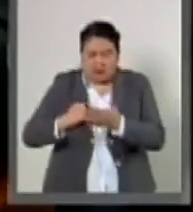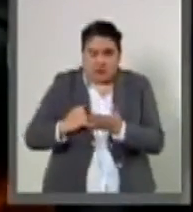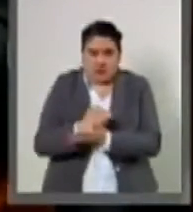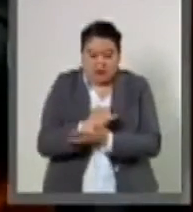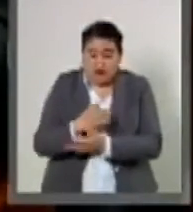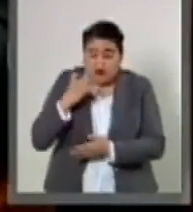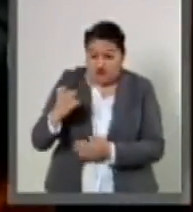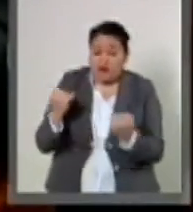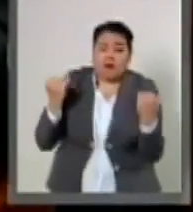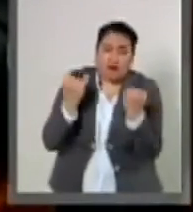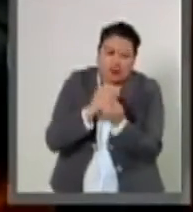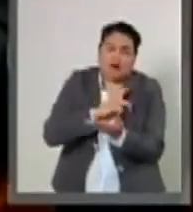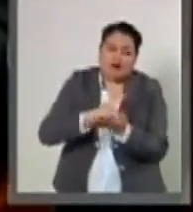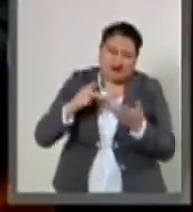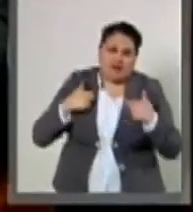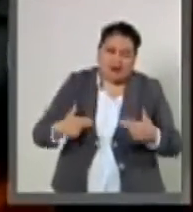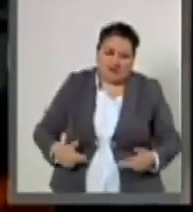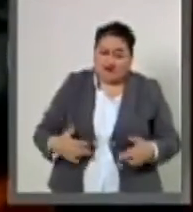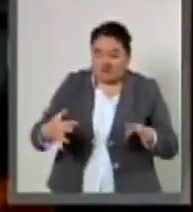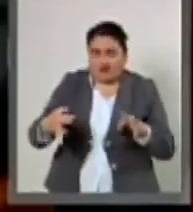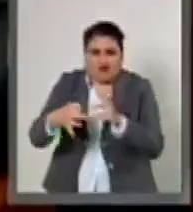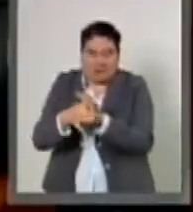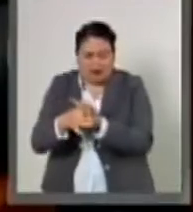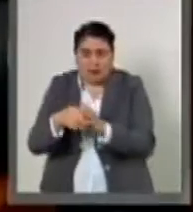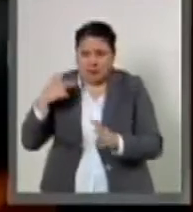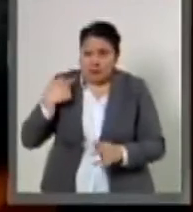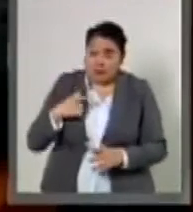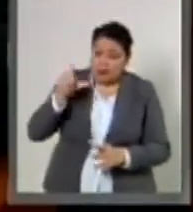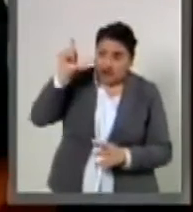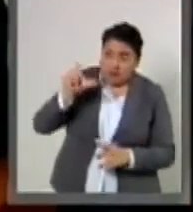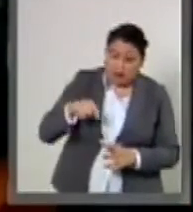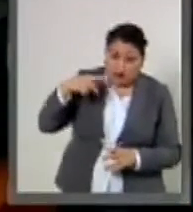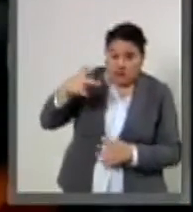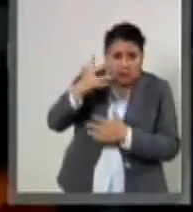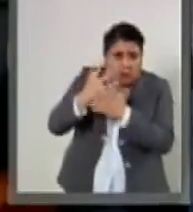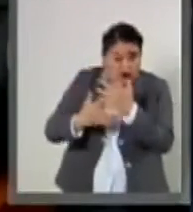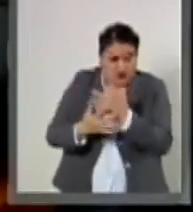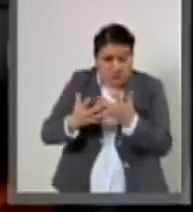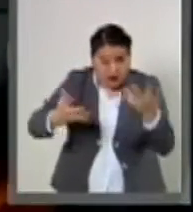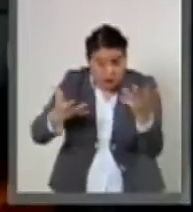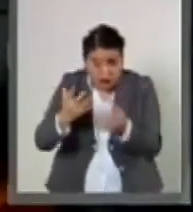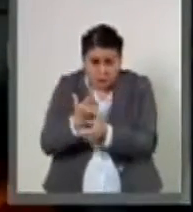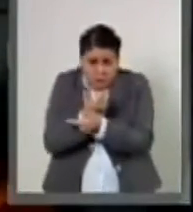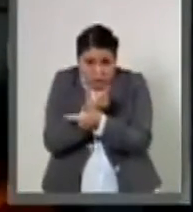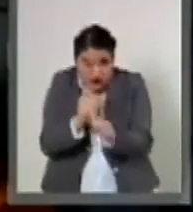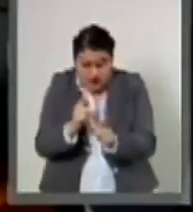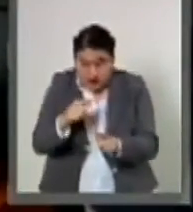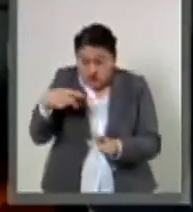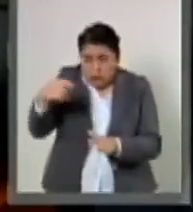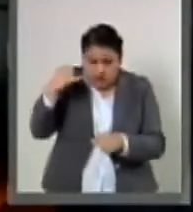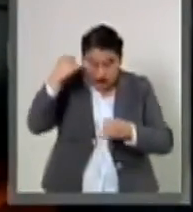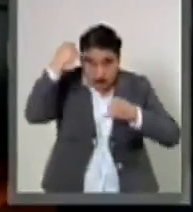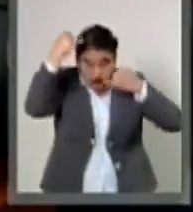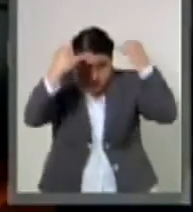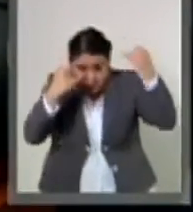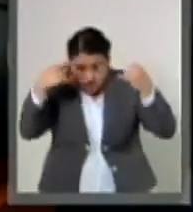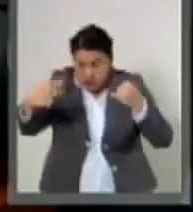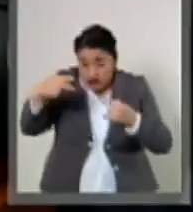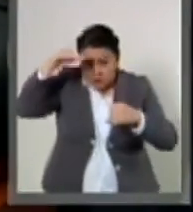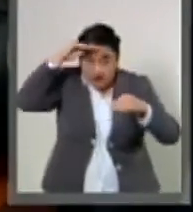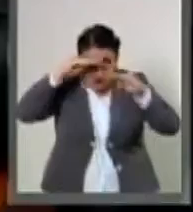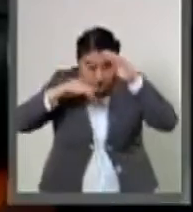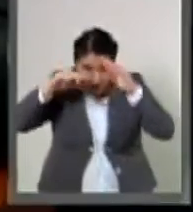Además, el respeto al pleno ejercicio de la libertad garantiza la pluralidad de ideas,